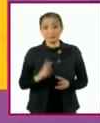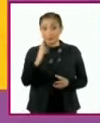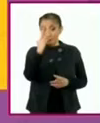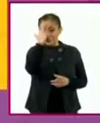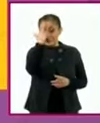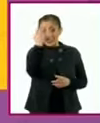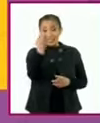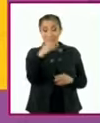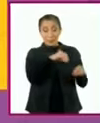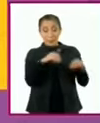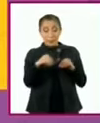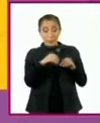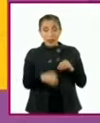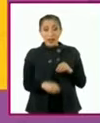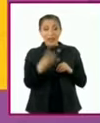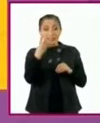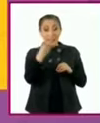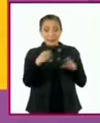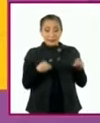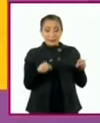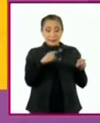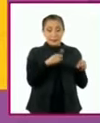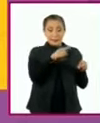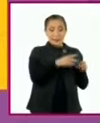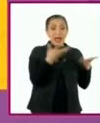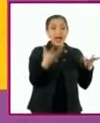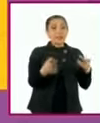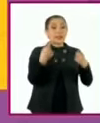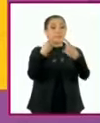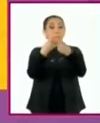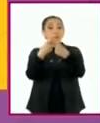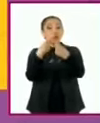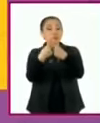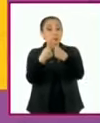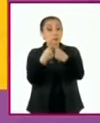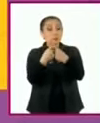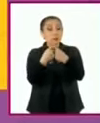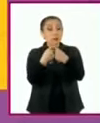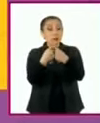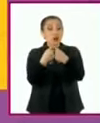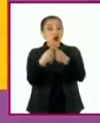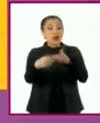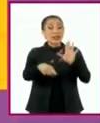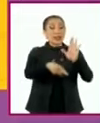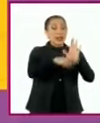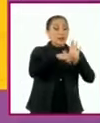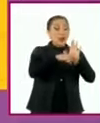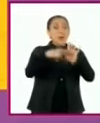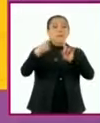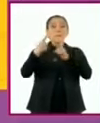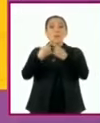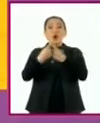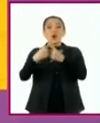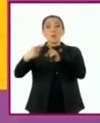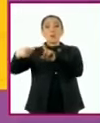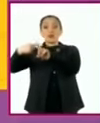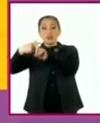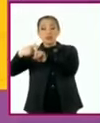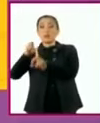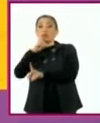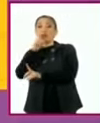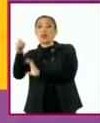Recordemos que este movimiento 3 del móvil genera una multiplicación del tipo negativo por positivo igual a